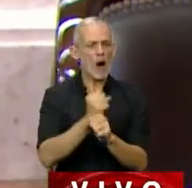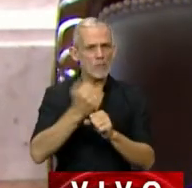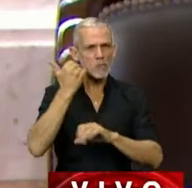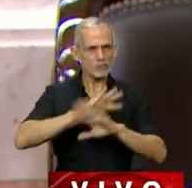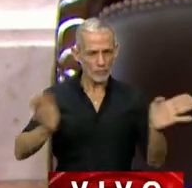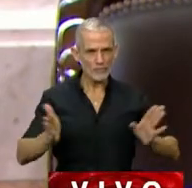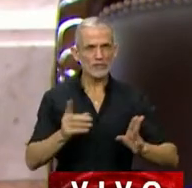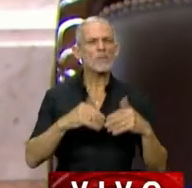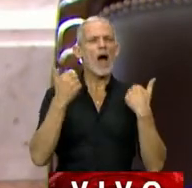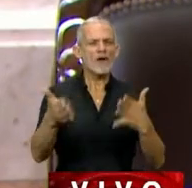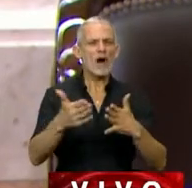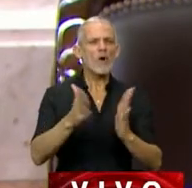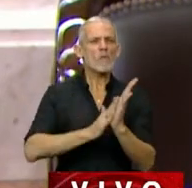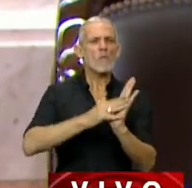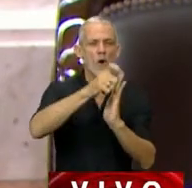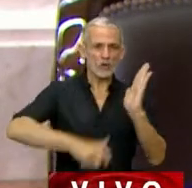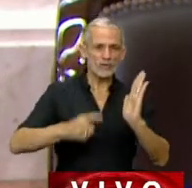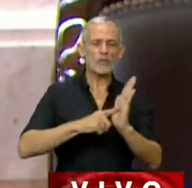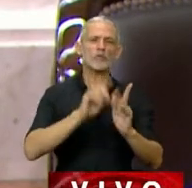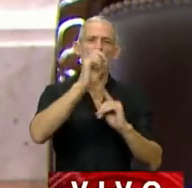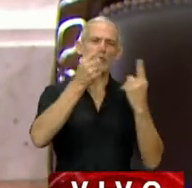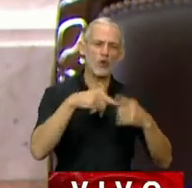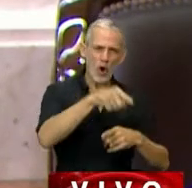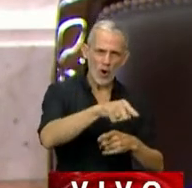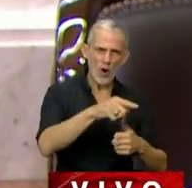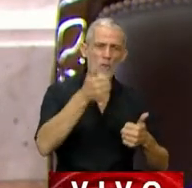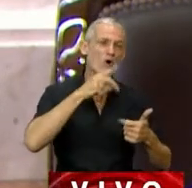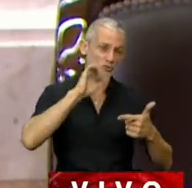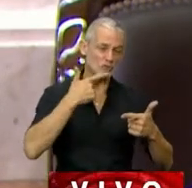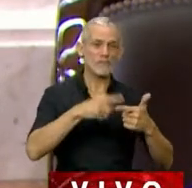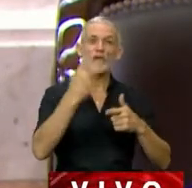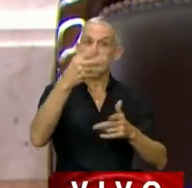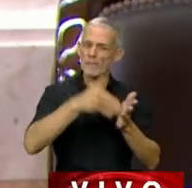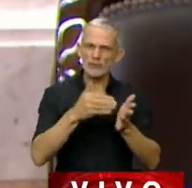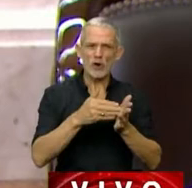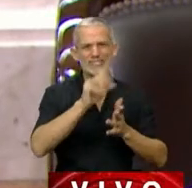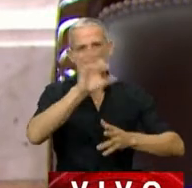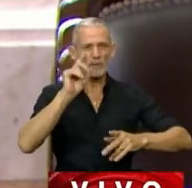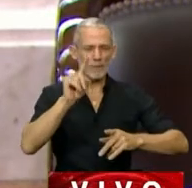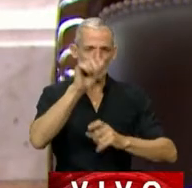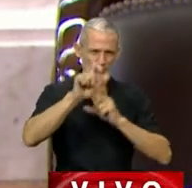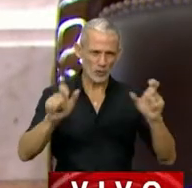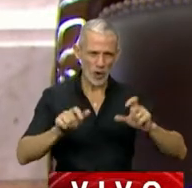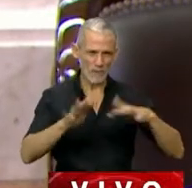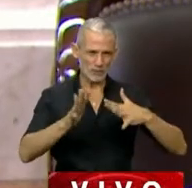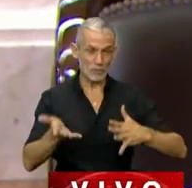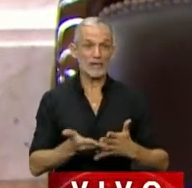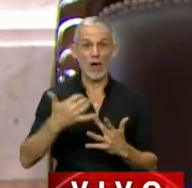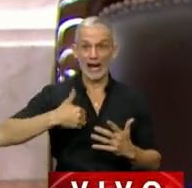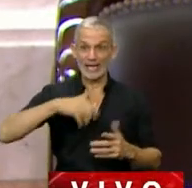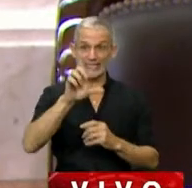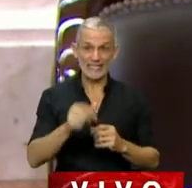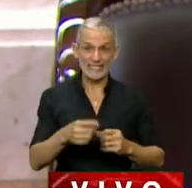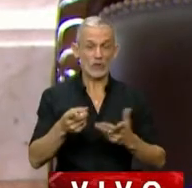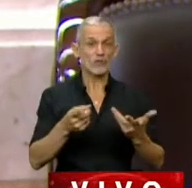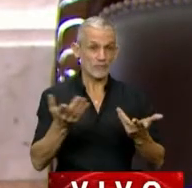aprobamos una agenda a favor de los monotributos, los autónomos, más de 2,5 millones de argentinos